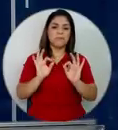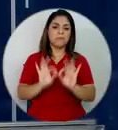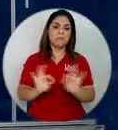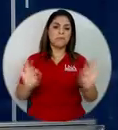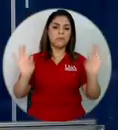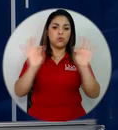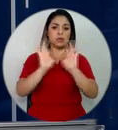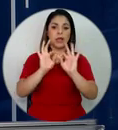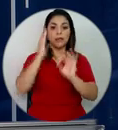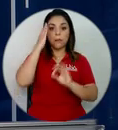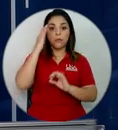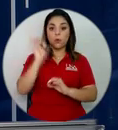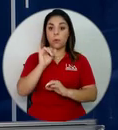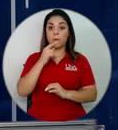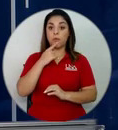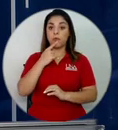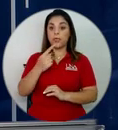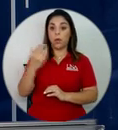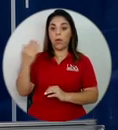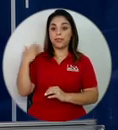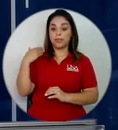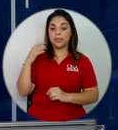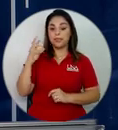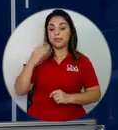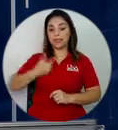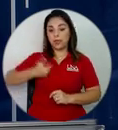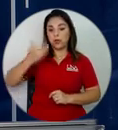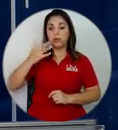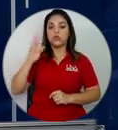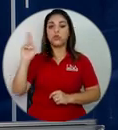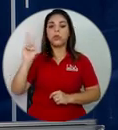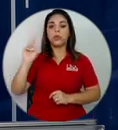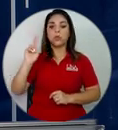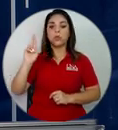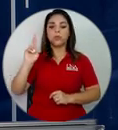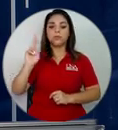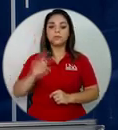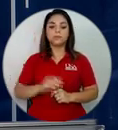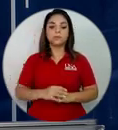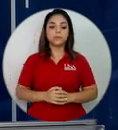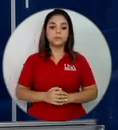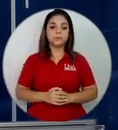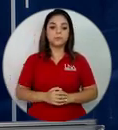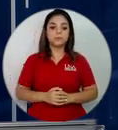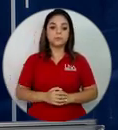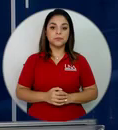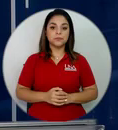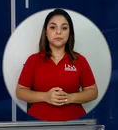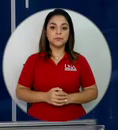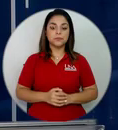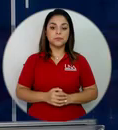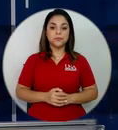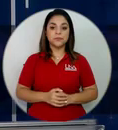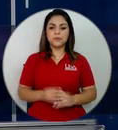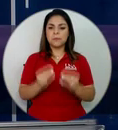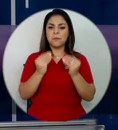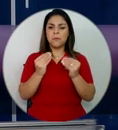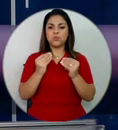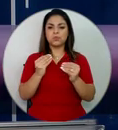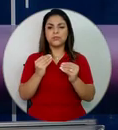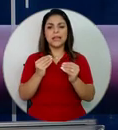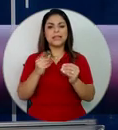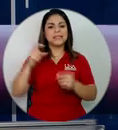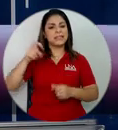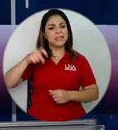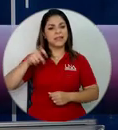es bien importante porque lo mencionaba don Rodrigo anteriormente y usted también lo mencionó y quisiera retomarlo un poco.